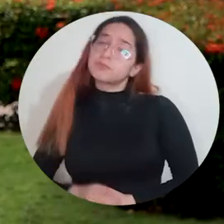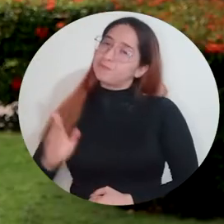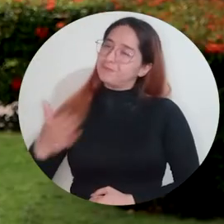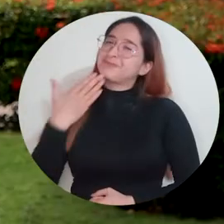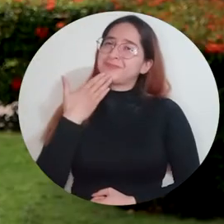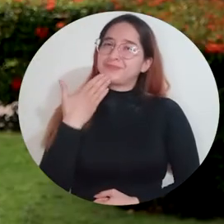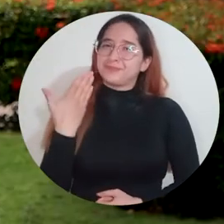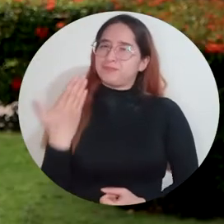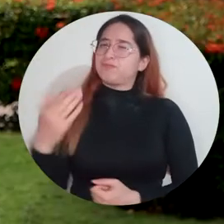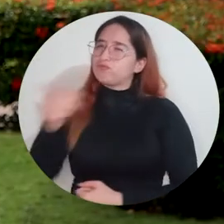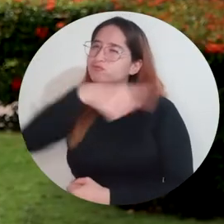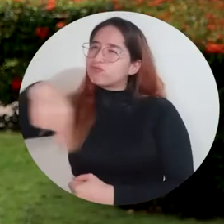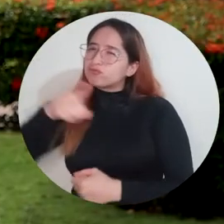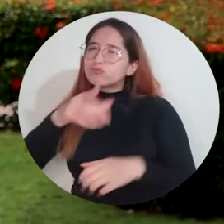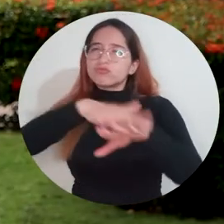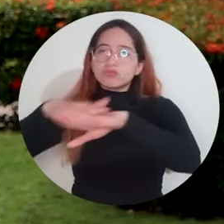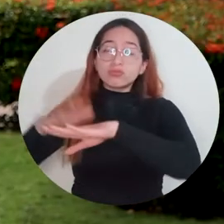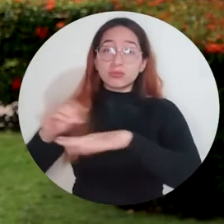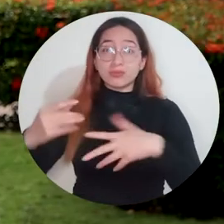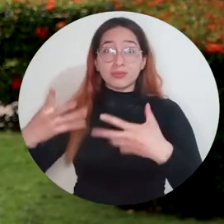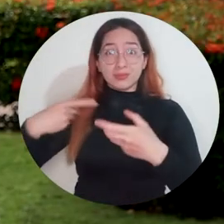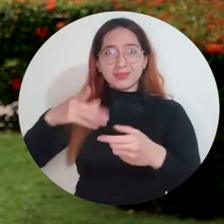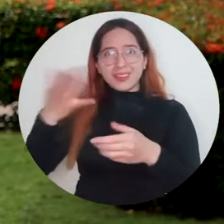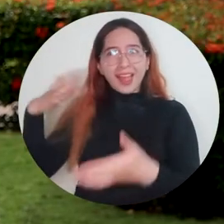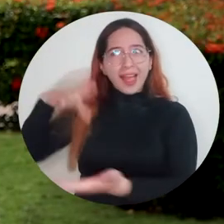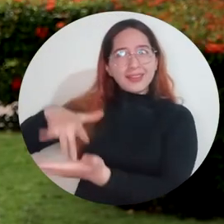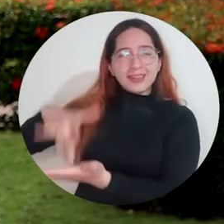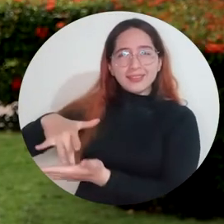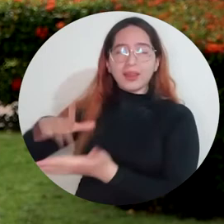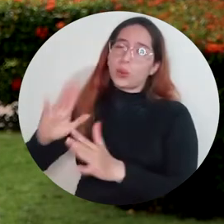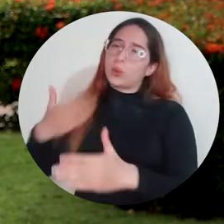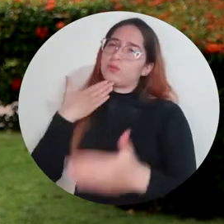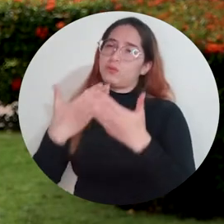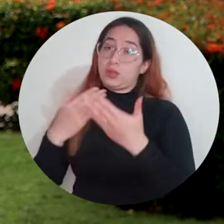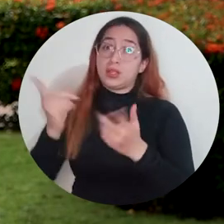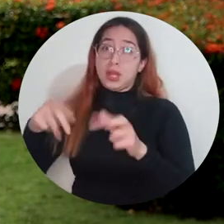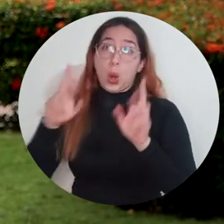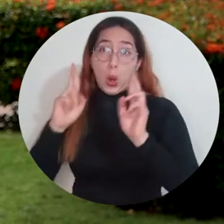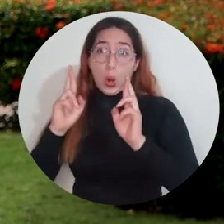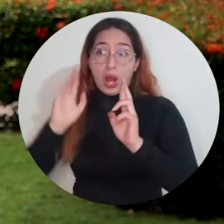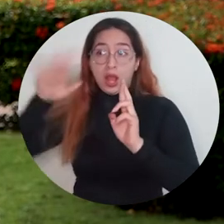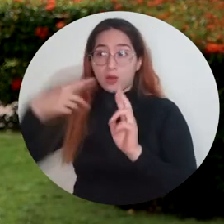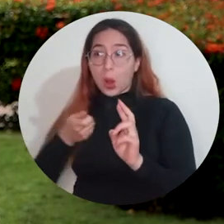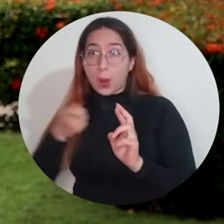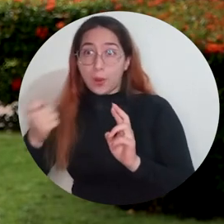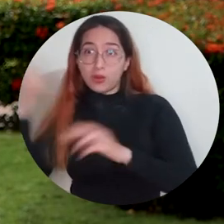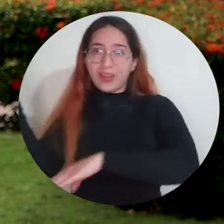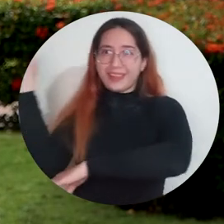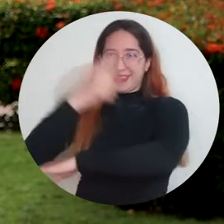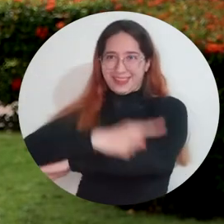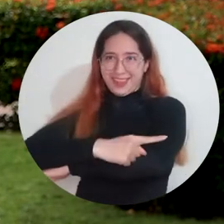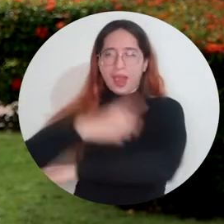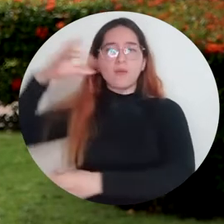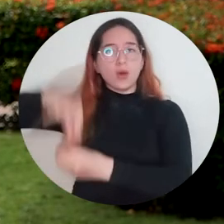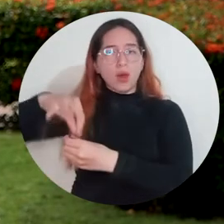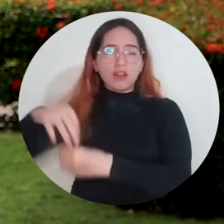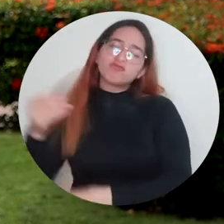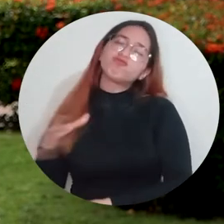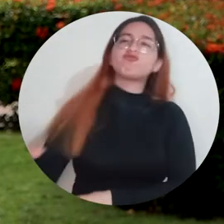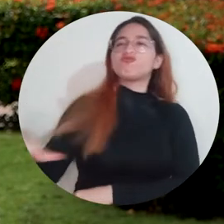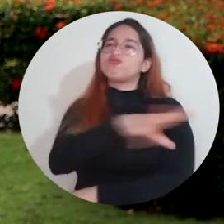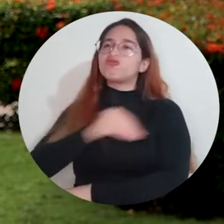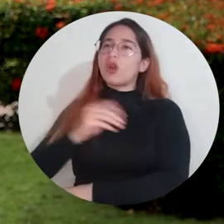votación. Celebramos la participación de todos los que fueron convocados, todos los candidatos que fueron convocados, y esperamos que